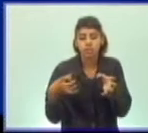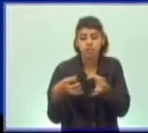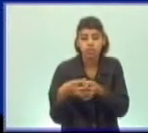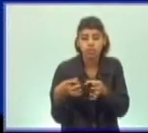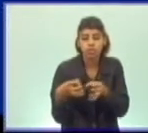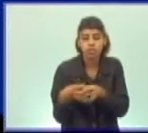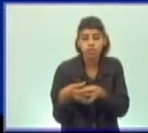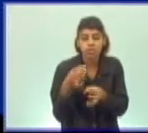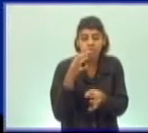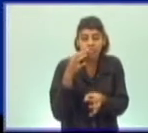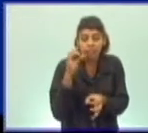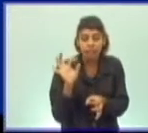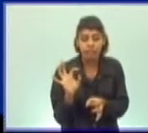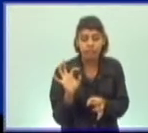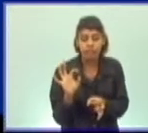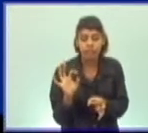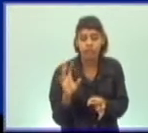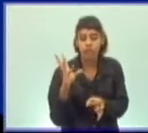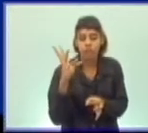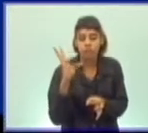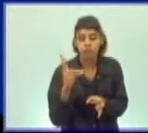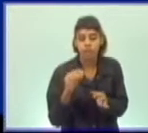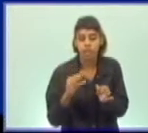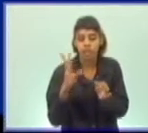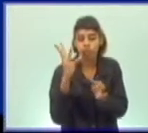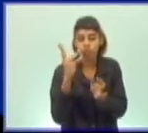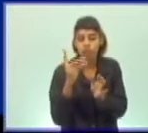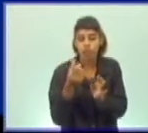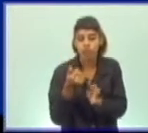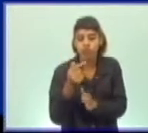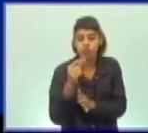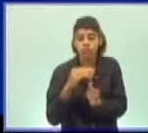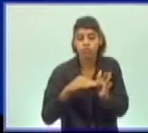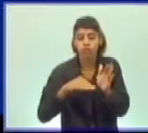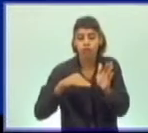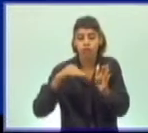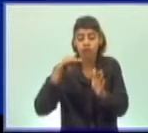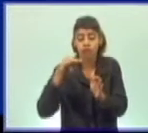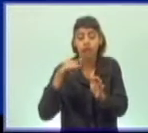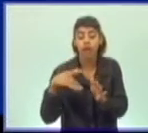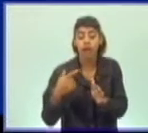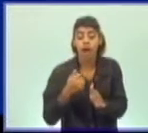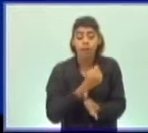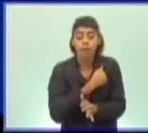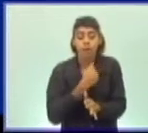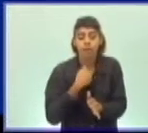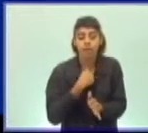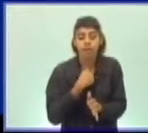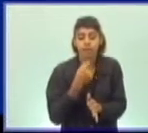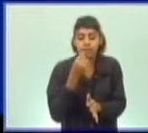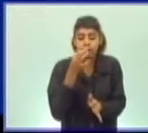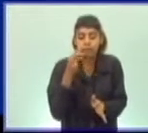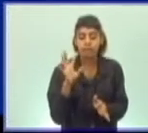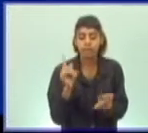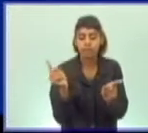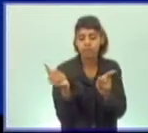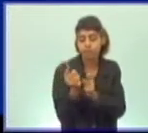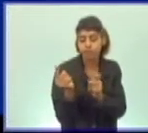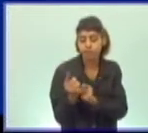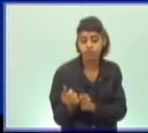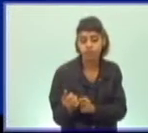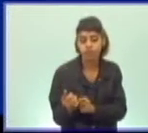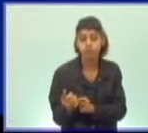la medida que el número atómico aumenta, las propiedades ácidas disminuyen. Por